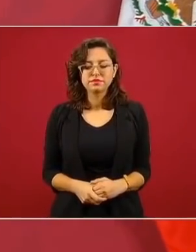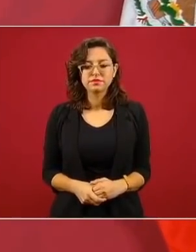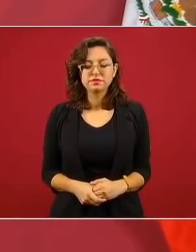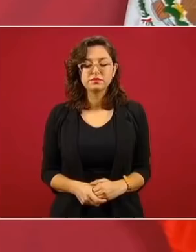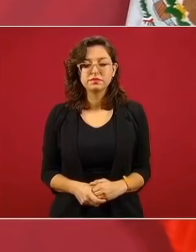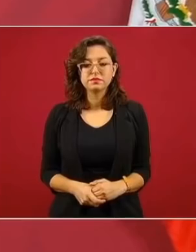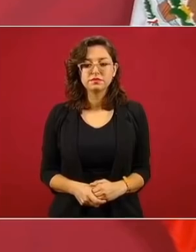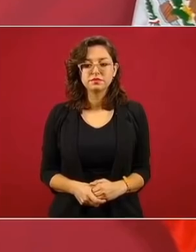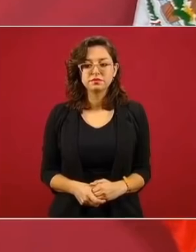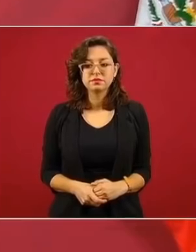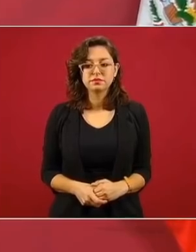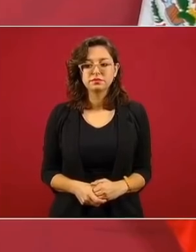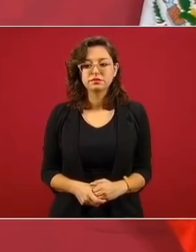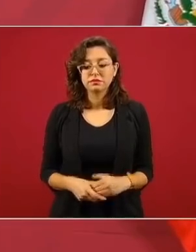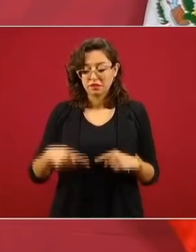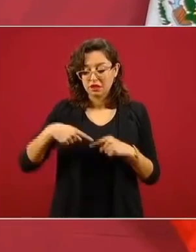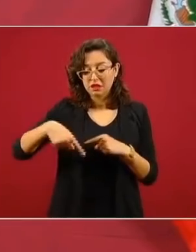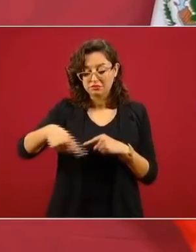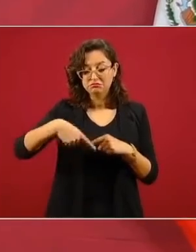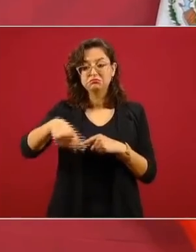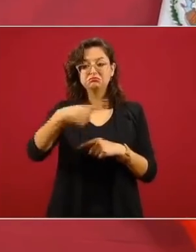Vamos a informar en esta semana.